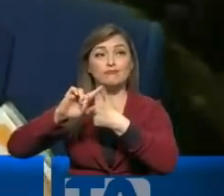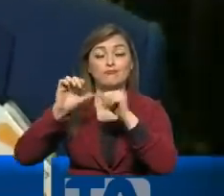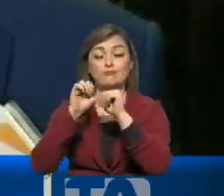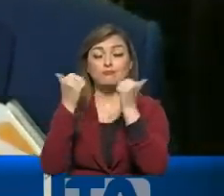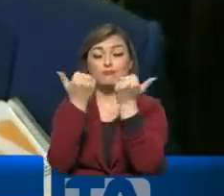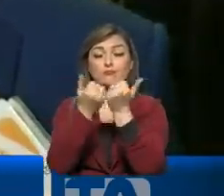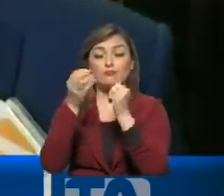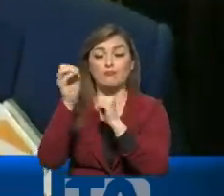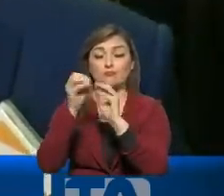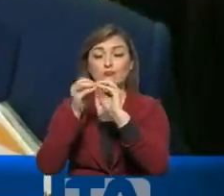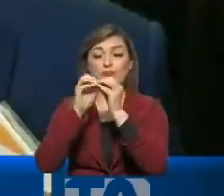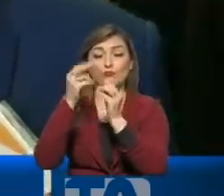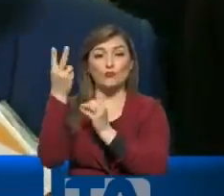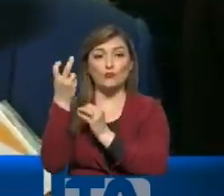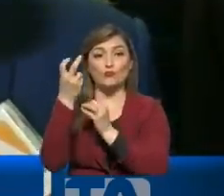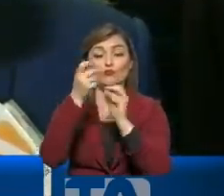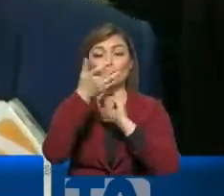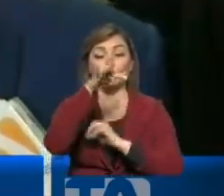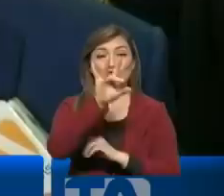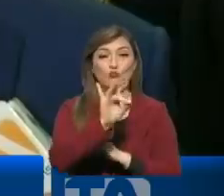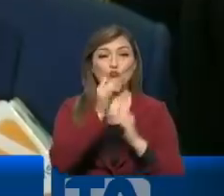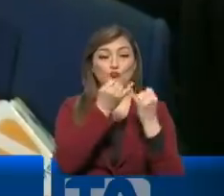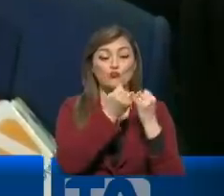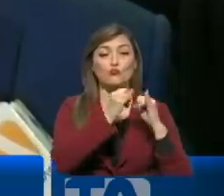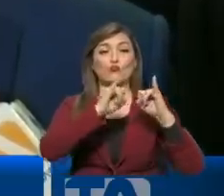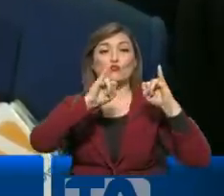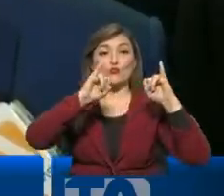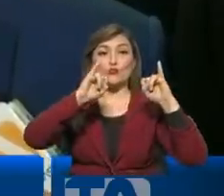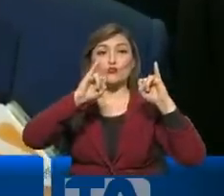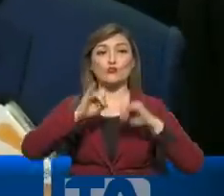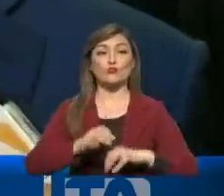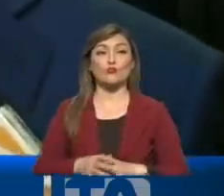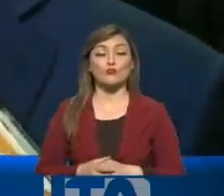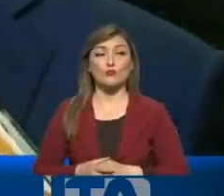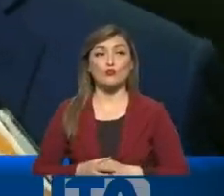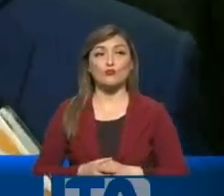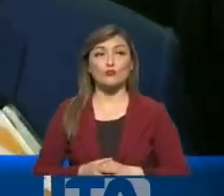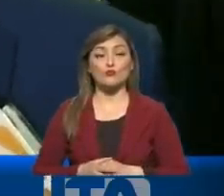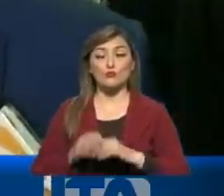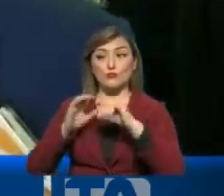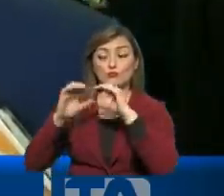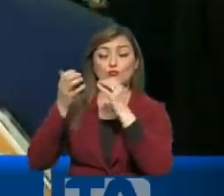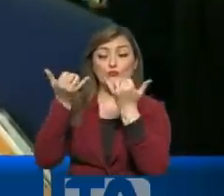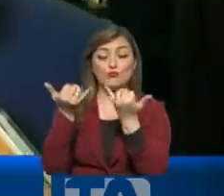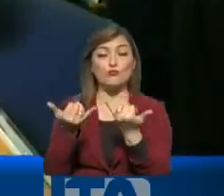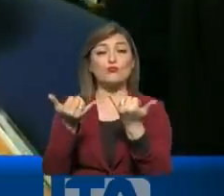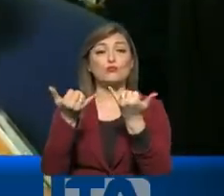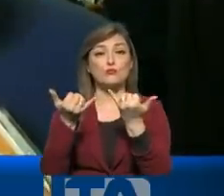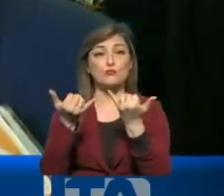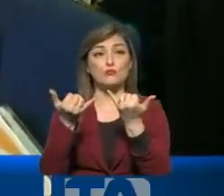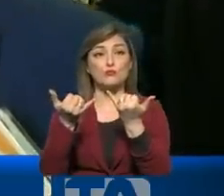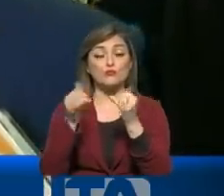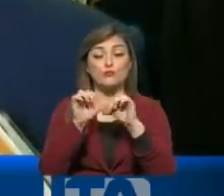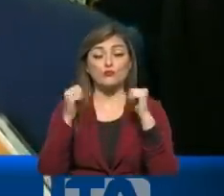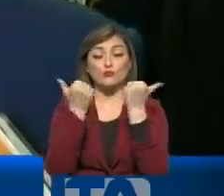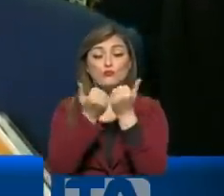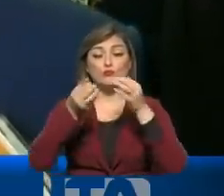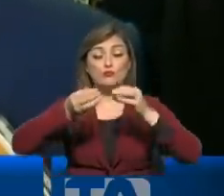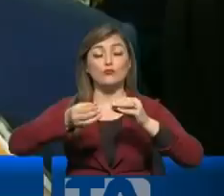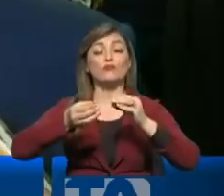asambleístas de la ID, de Pachacutic, independientes, incluso ahorita estábamos conversando con